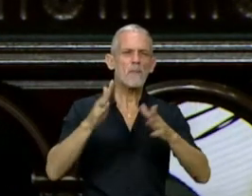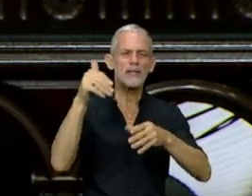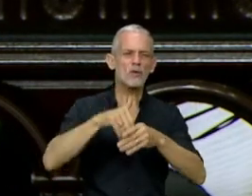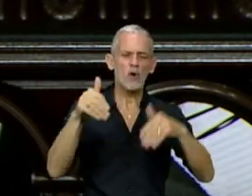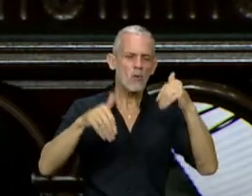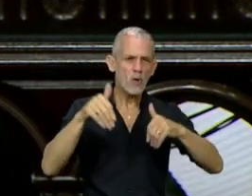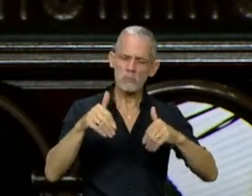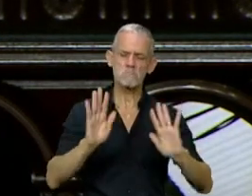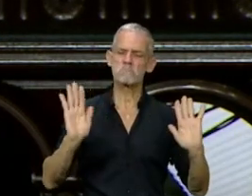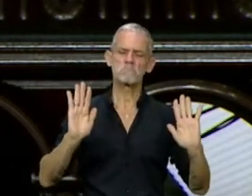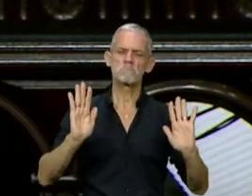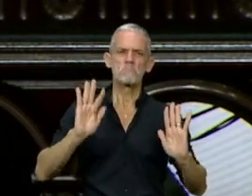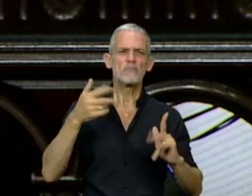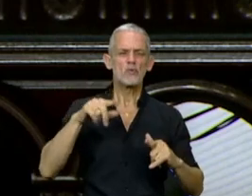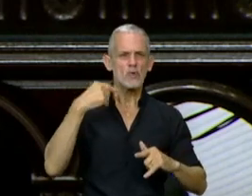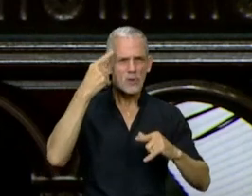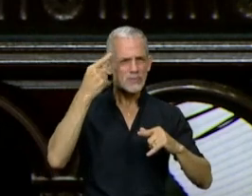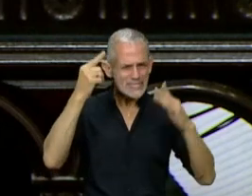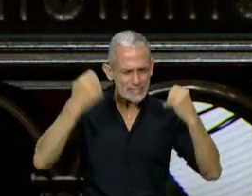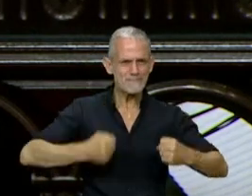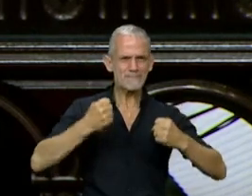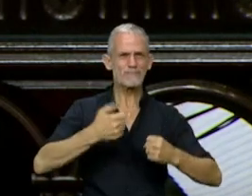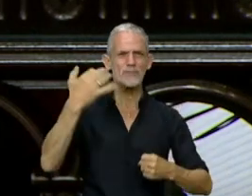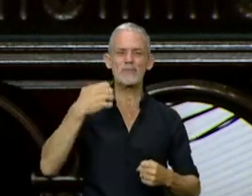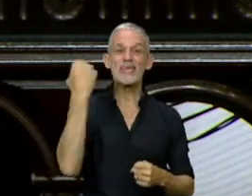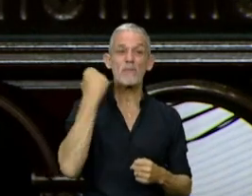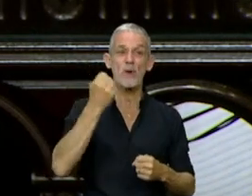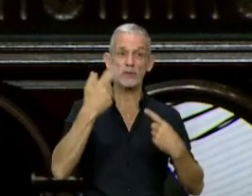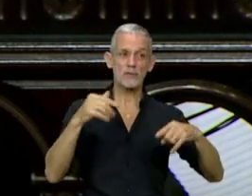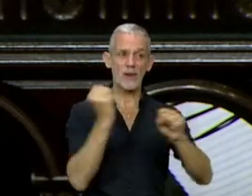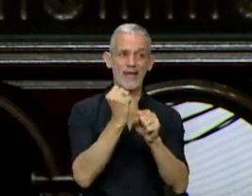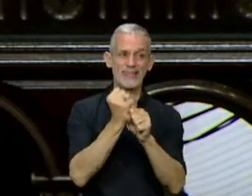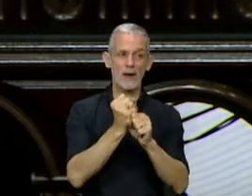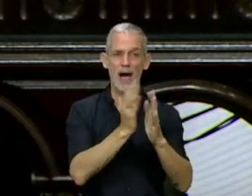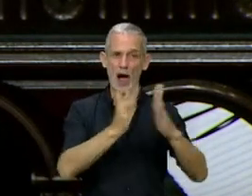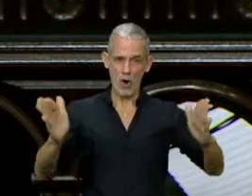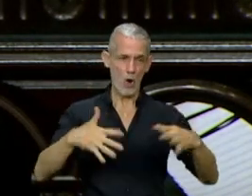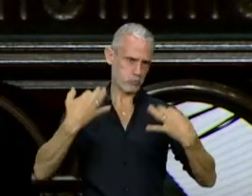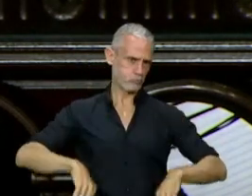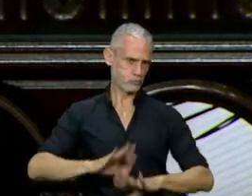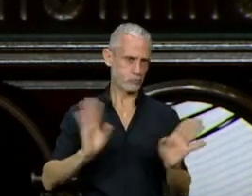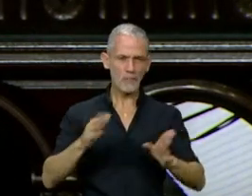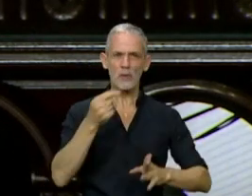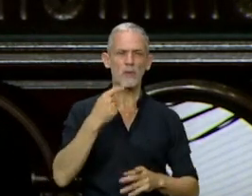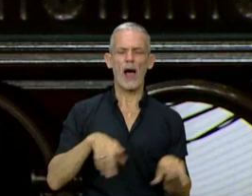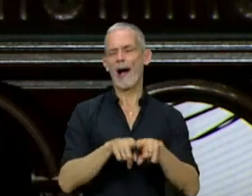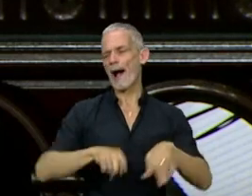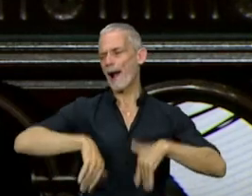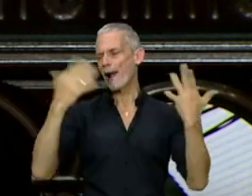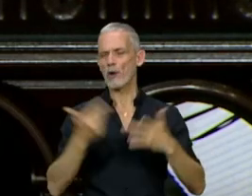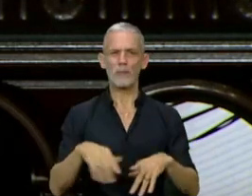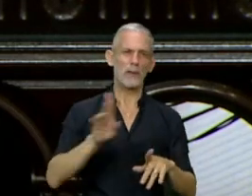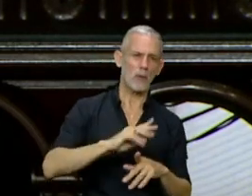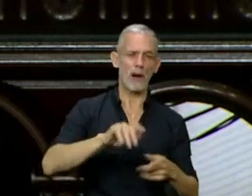votaciones, nos tiene que hacer perder la importancia de lo que hemos hecho, porque si no pareciera que da lo mismo hacer